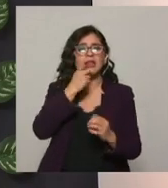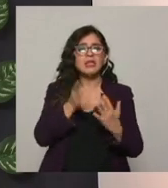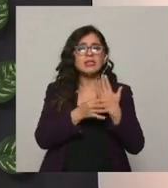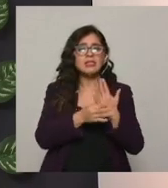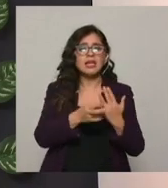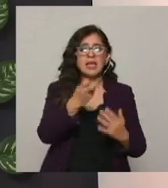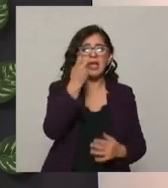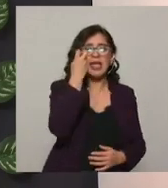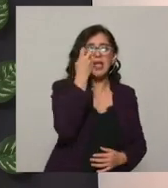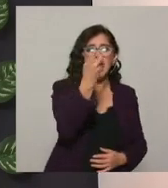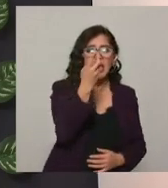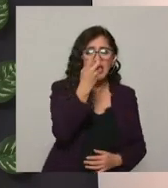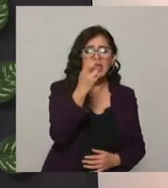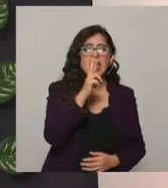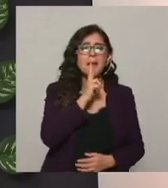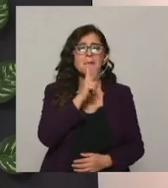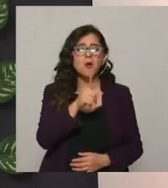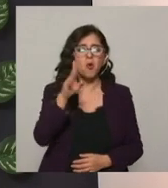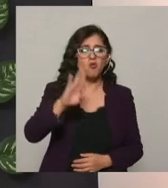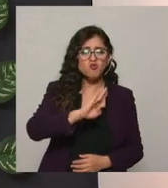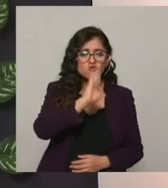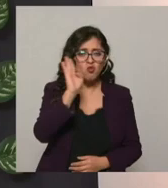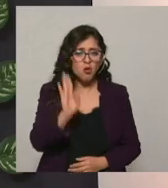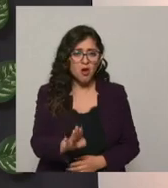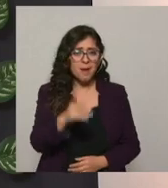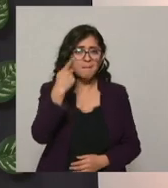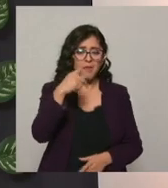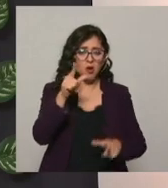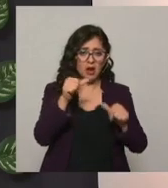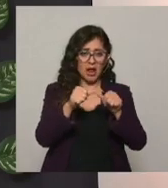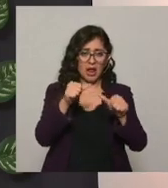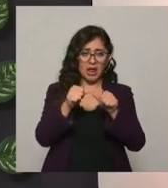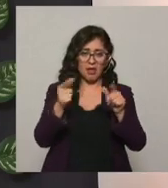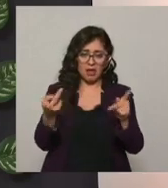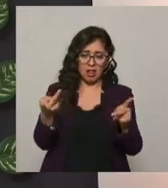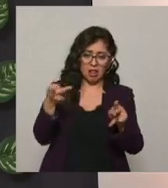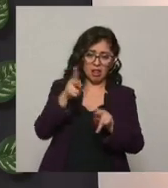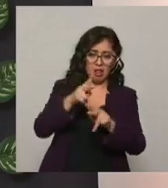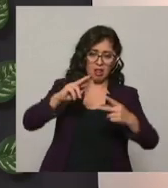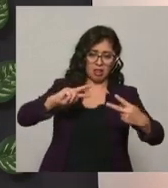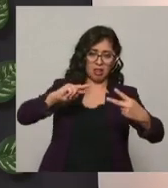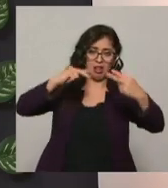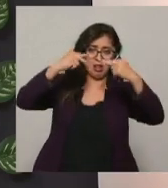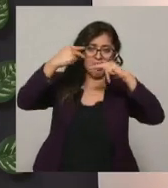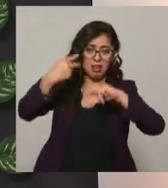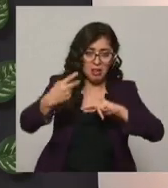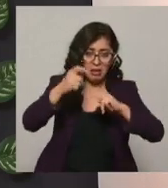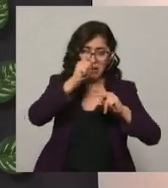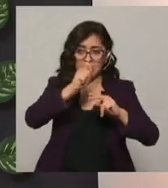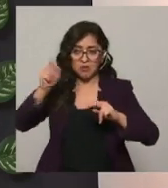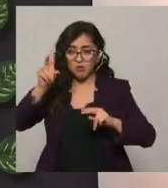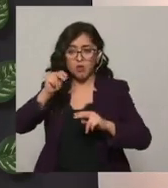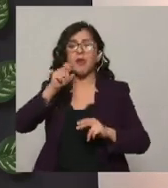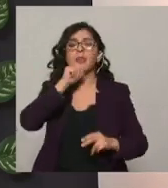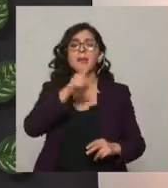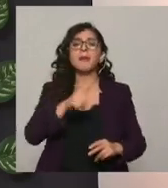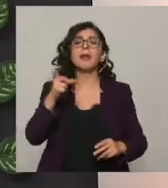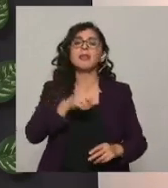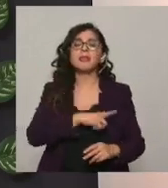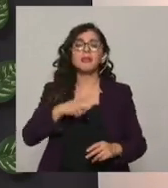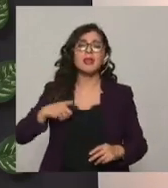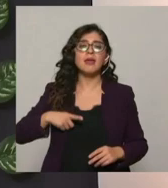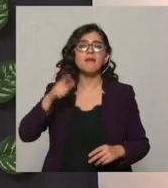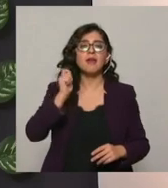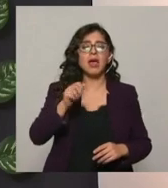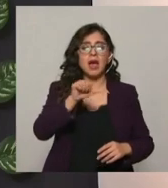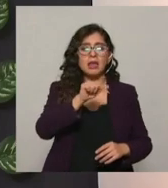con las letras volteadas, y entonces entre otros mensajes, ¿no? Como saquen la artillería pesada, ya saben